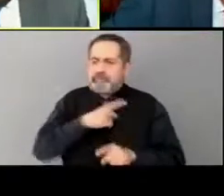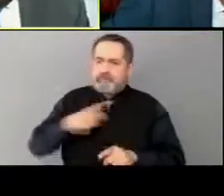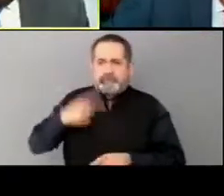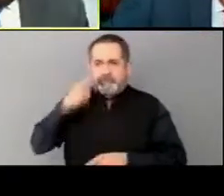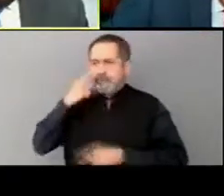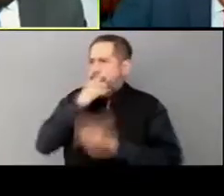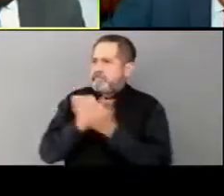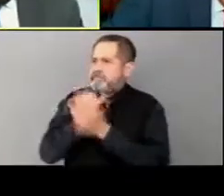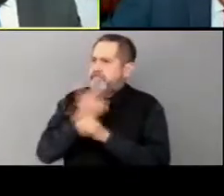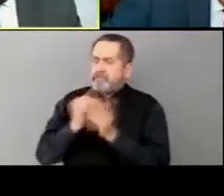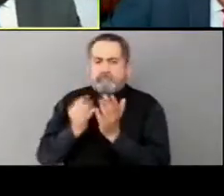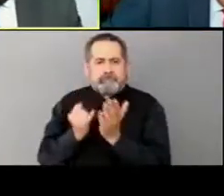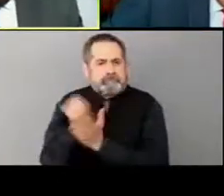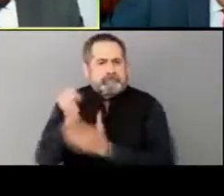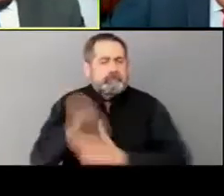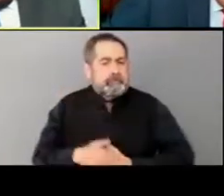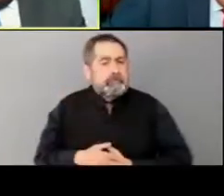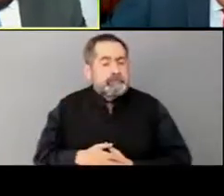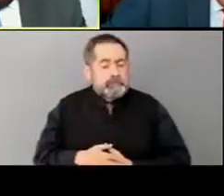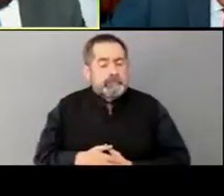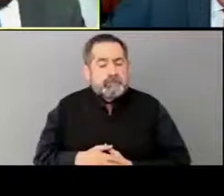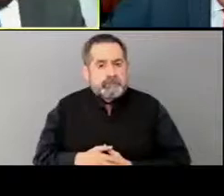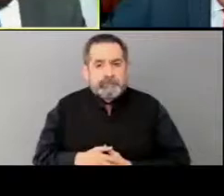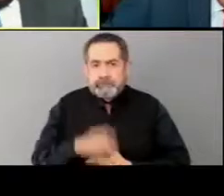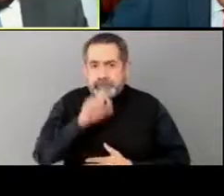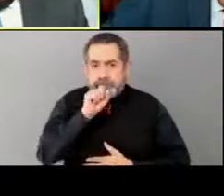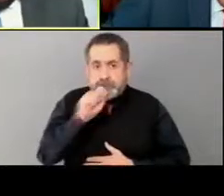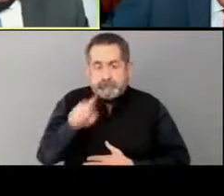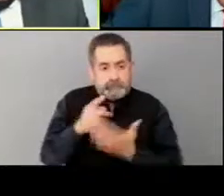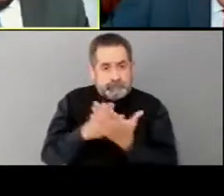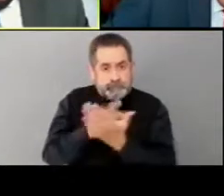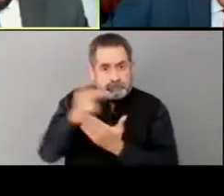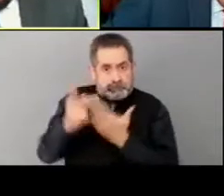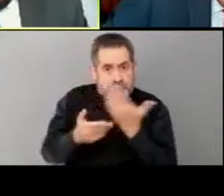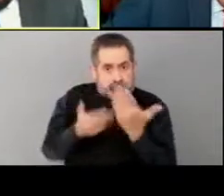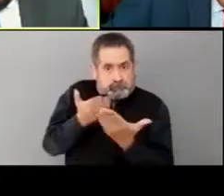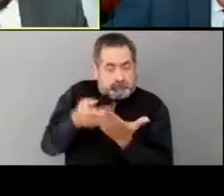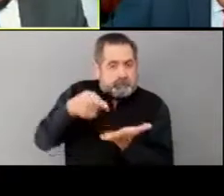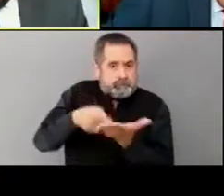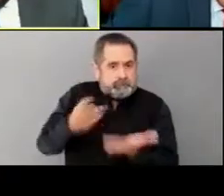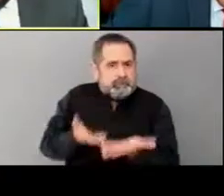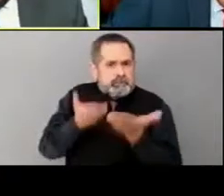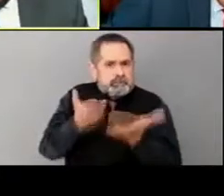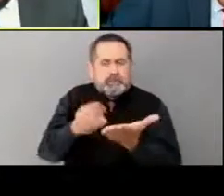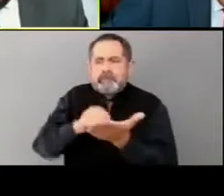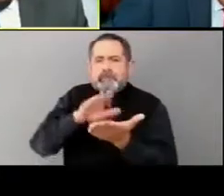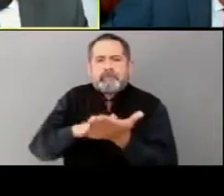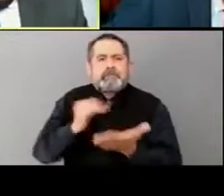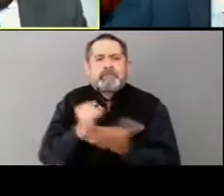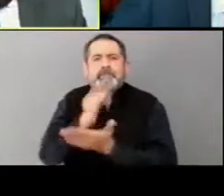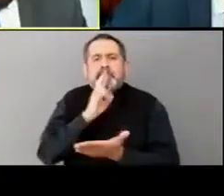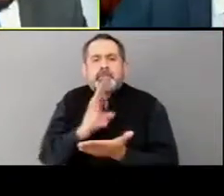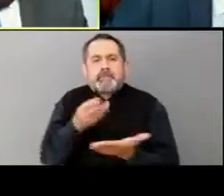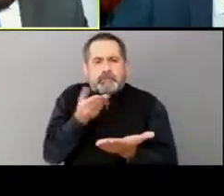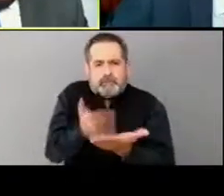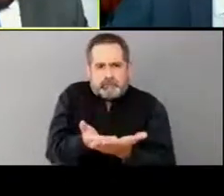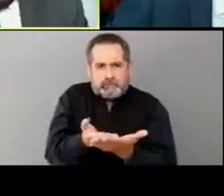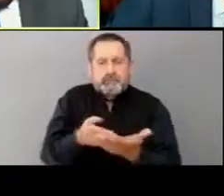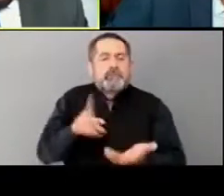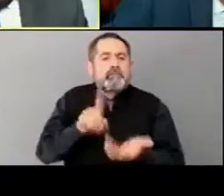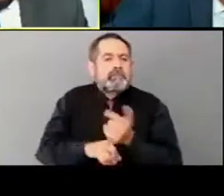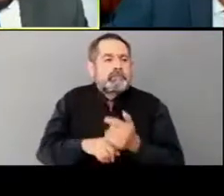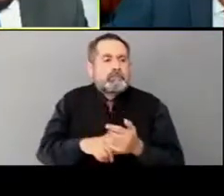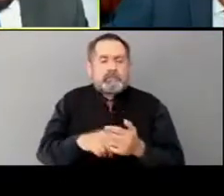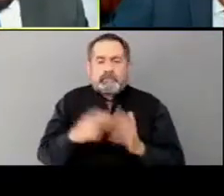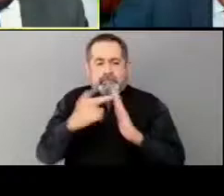derecho. También, en el proyecto se concluye que no hubo un uso indebido de la pauta, puesto que